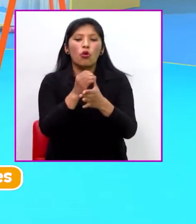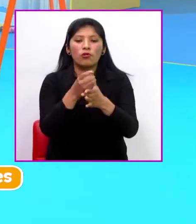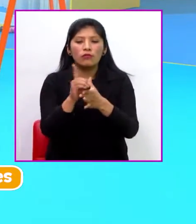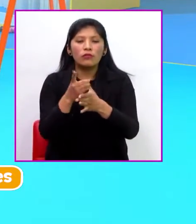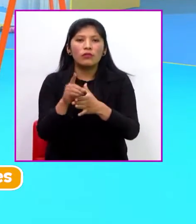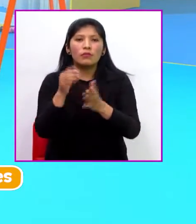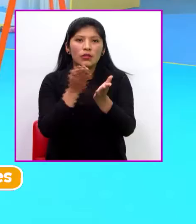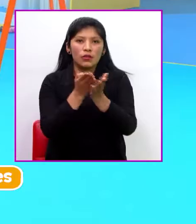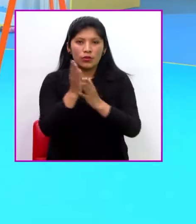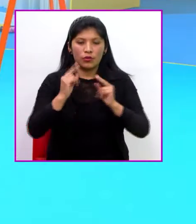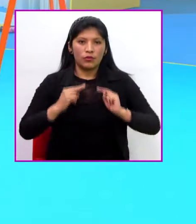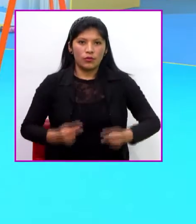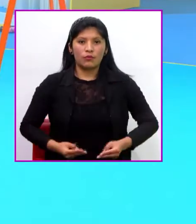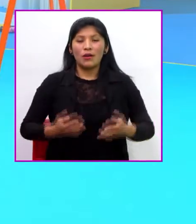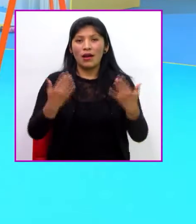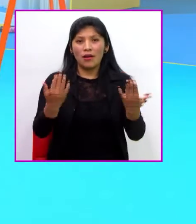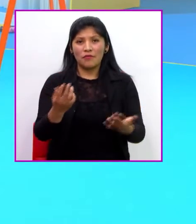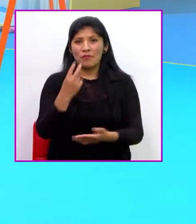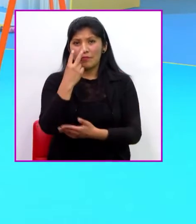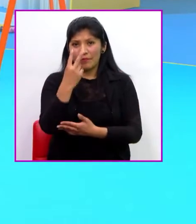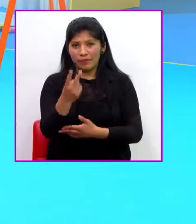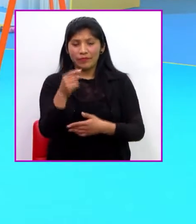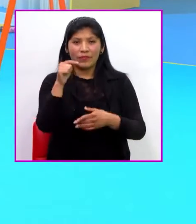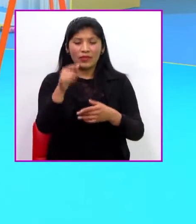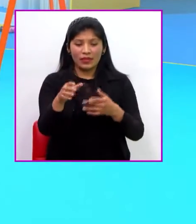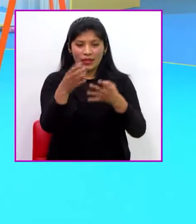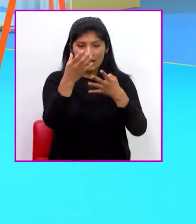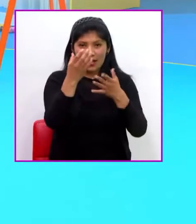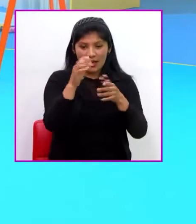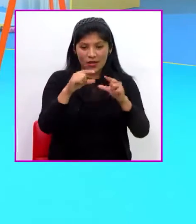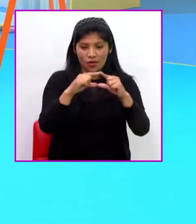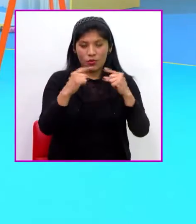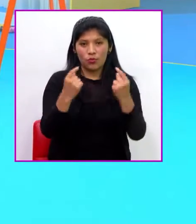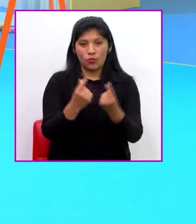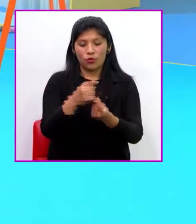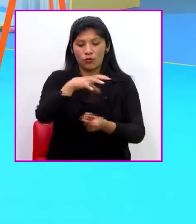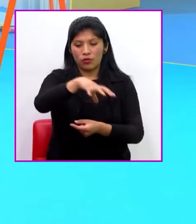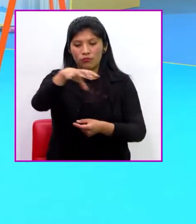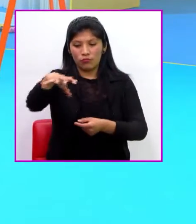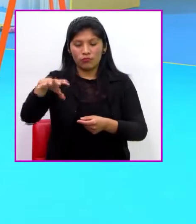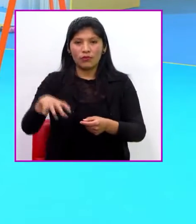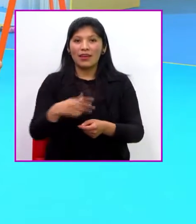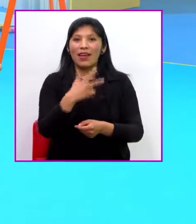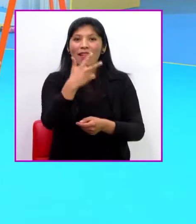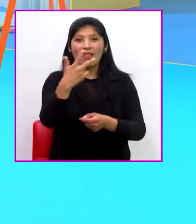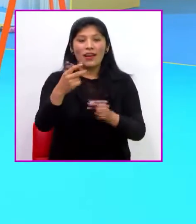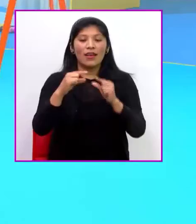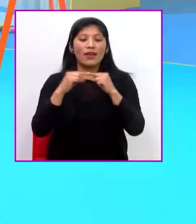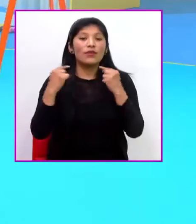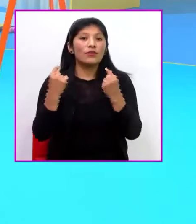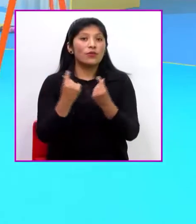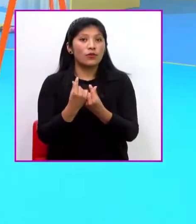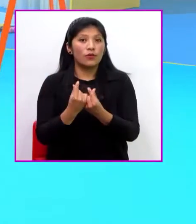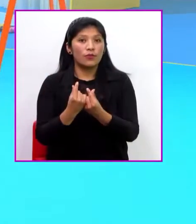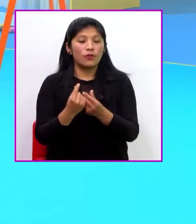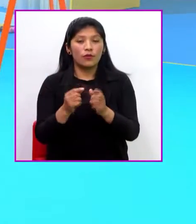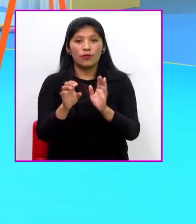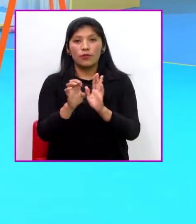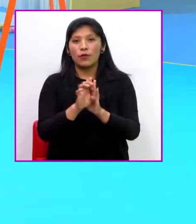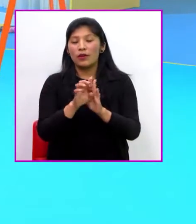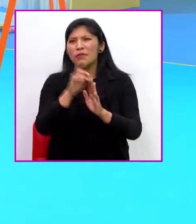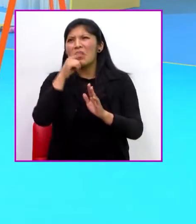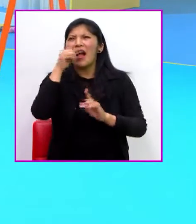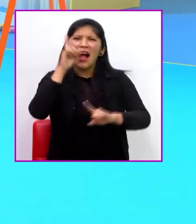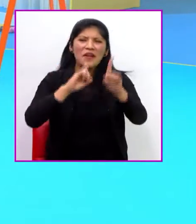esta clasificación vamos a tener los derechos humanos en tres generaciones, pero muchos también hablan que existe una